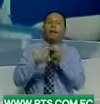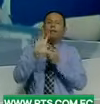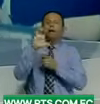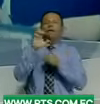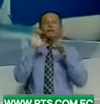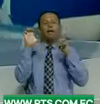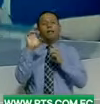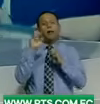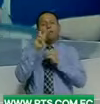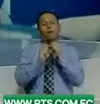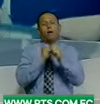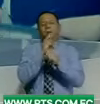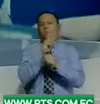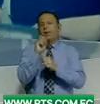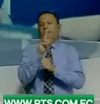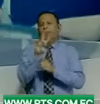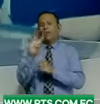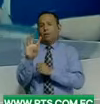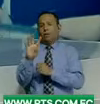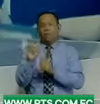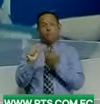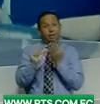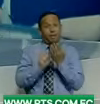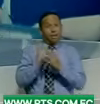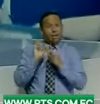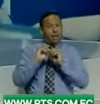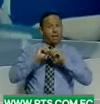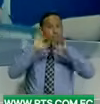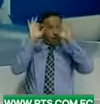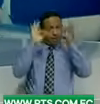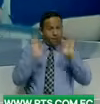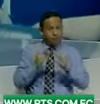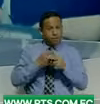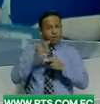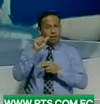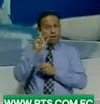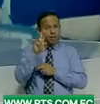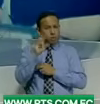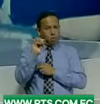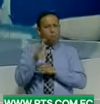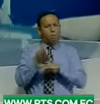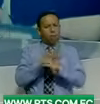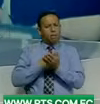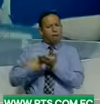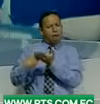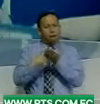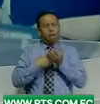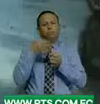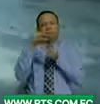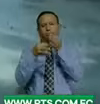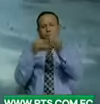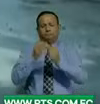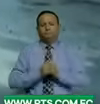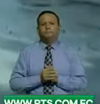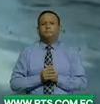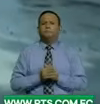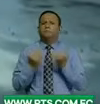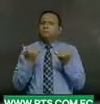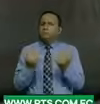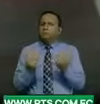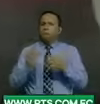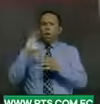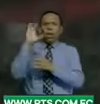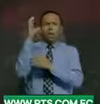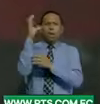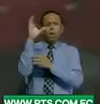2024. Así lo anunció la ministra de Energía, Andrea Arrobo, tras liderar el comité de crisis. Las condiciones